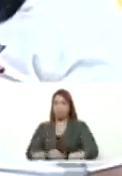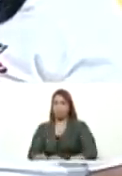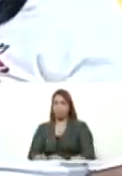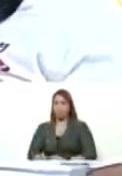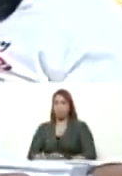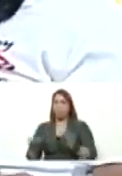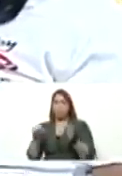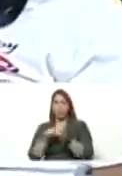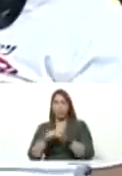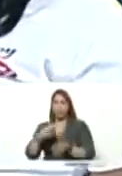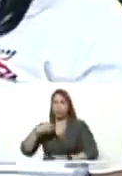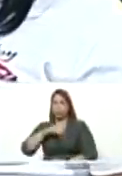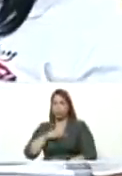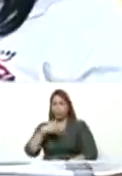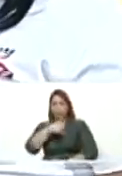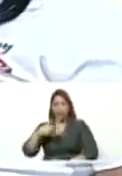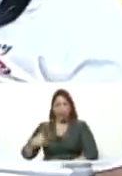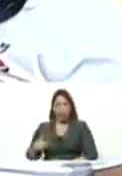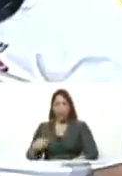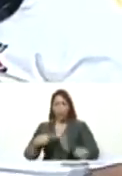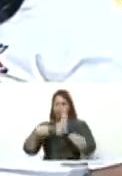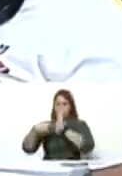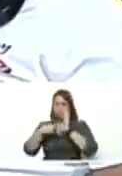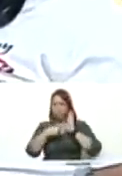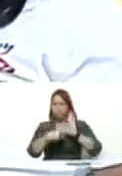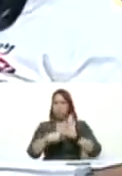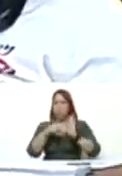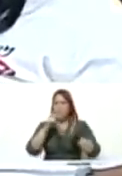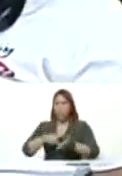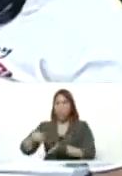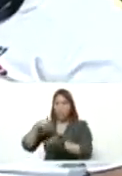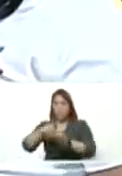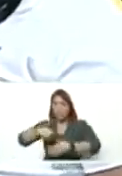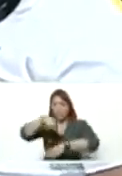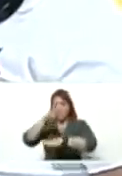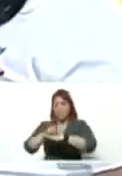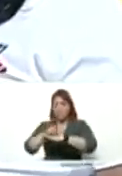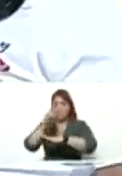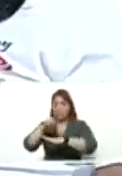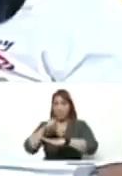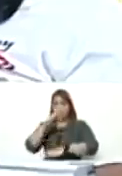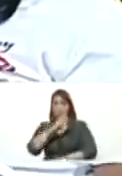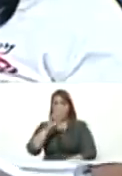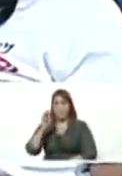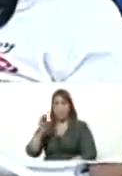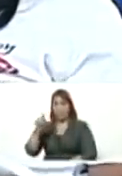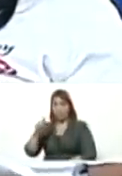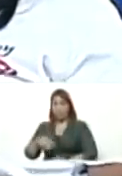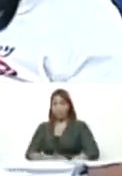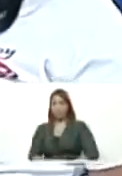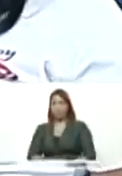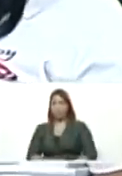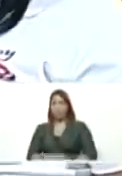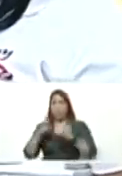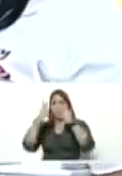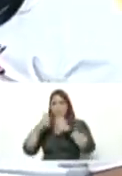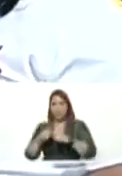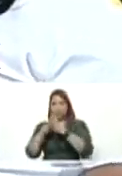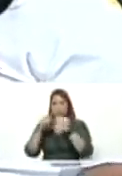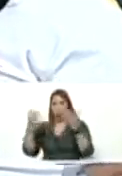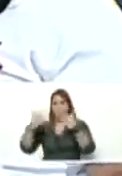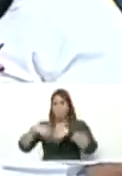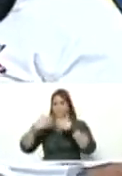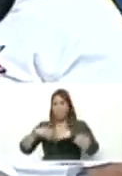donde nosotros allí queremos reflejar, es la participación protagónica de estos CPT en el área administrativa de todas las